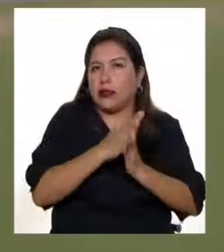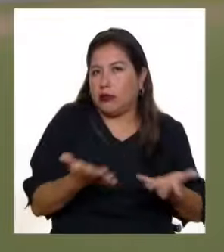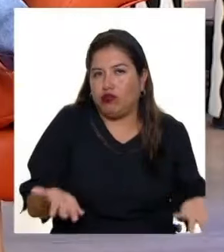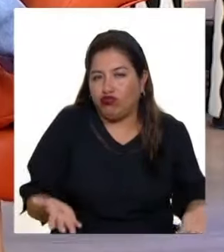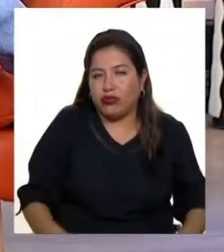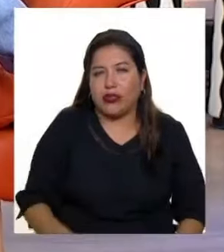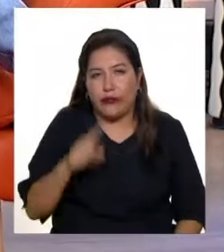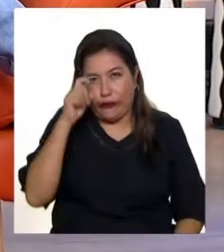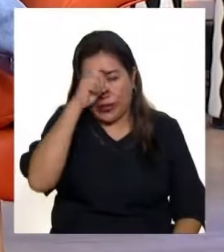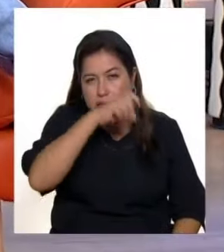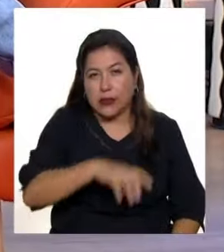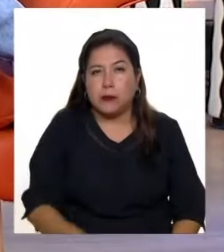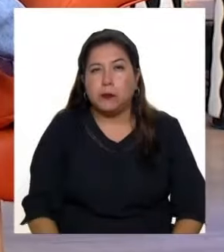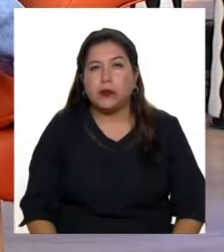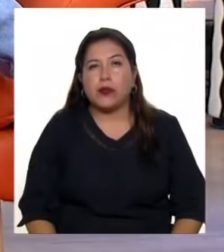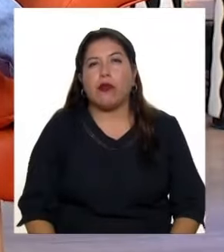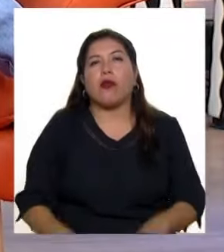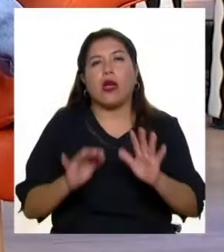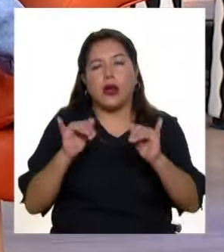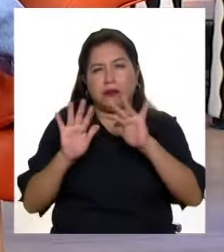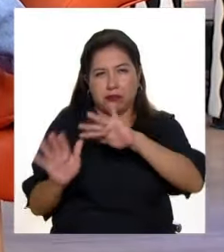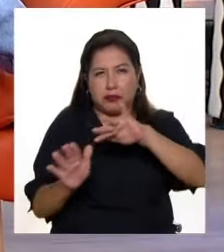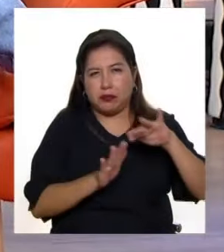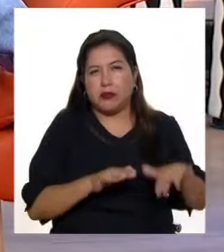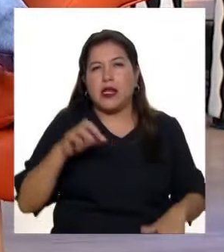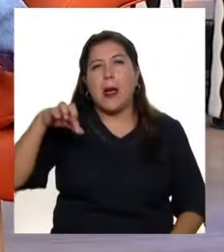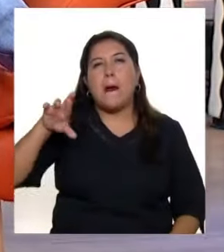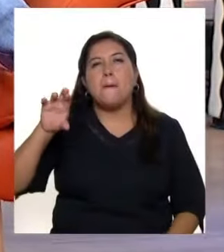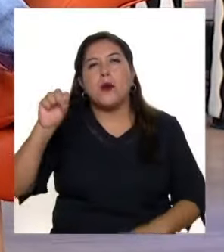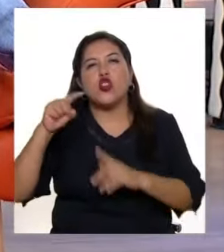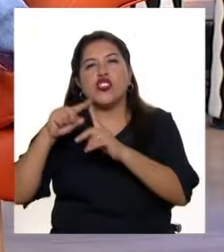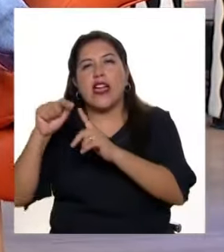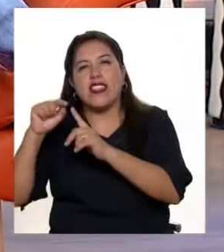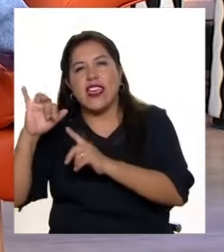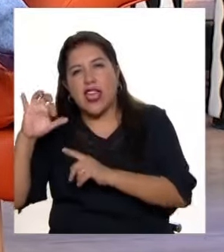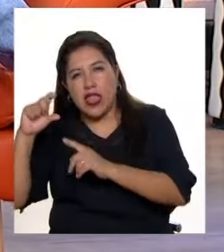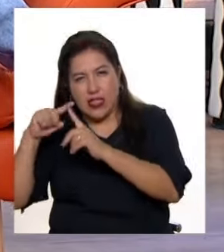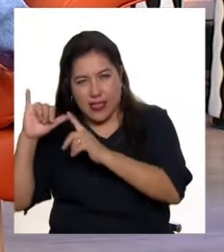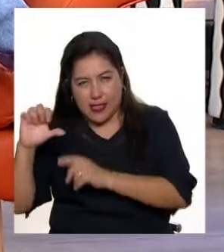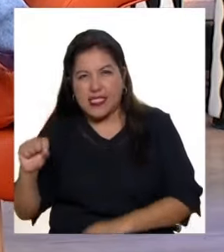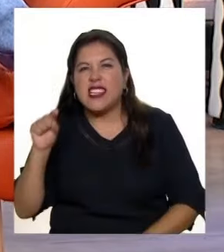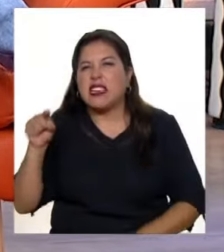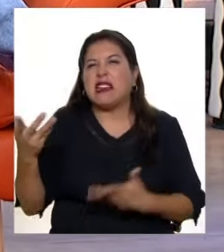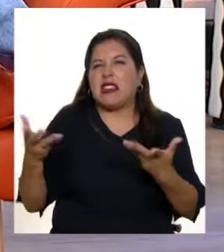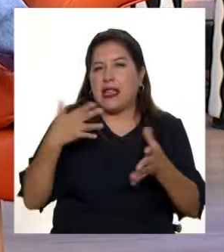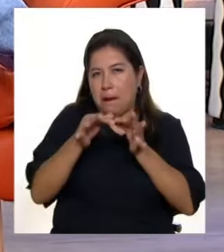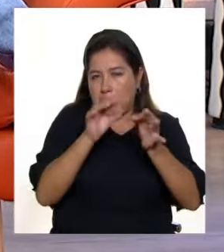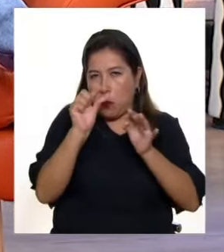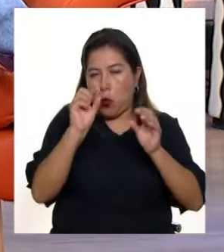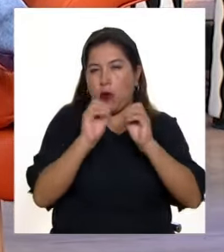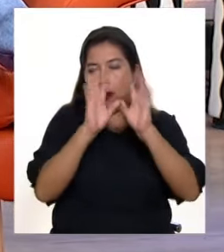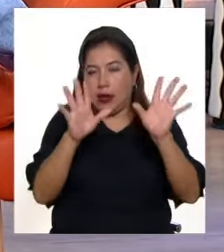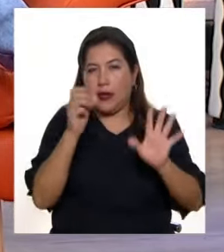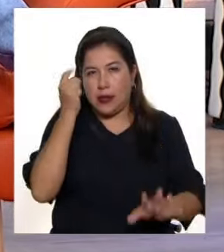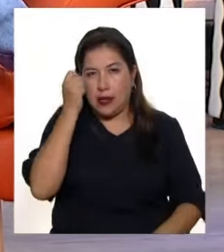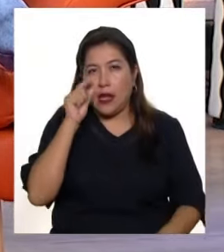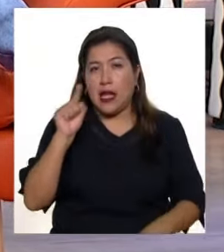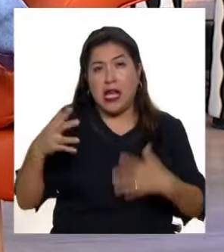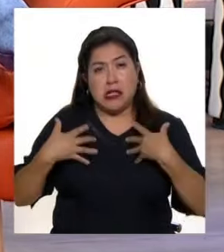Ahora, doctor, cuando hablamos de prostatitis y que ya nos explicó un poquito más a detalle, ¿esto es curable o es